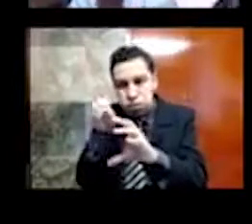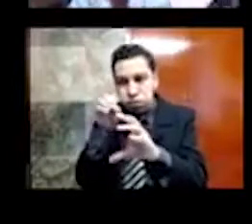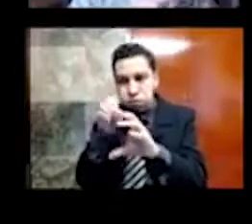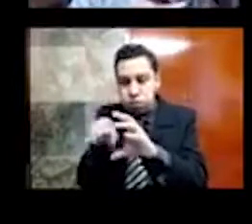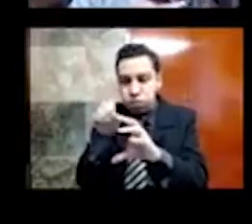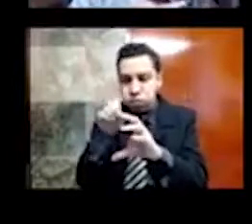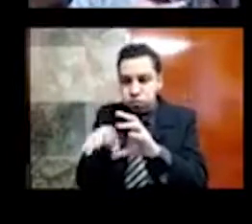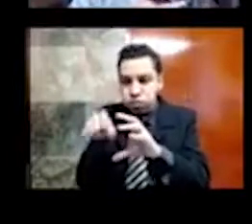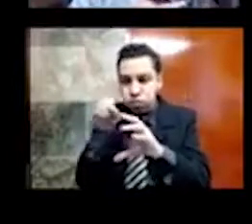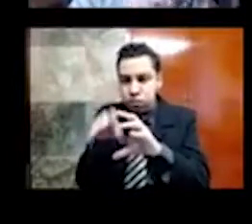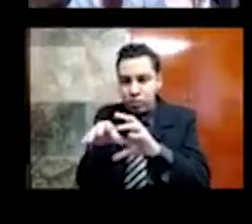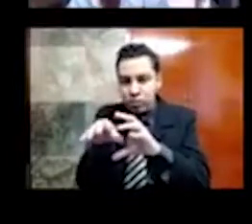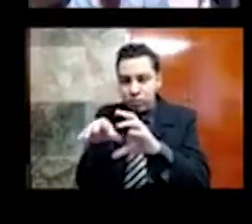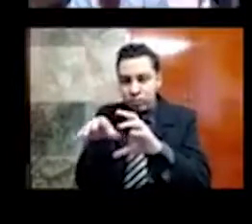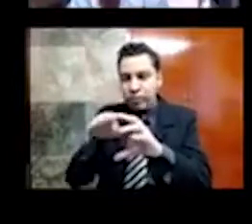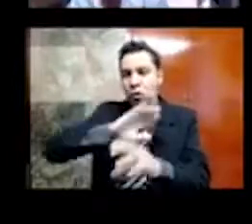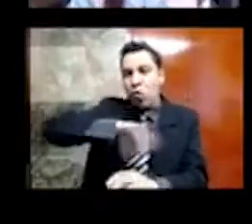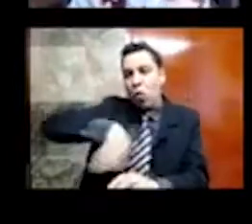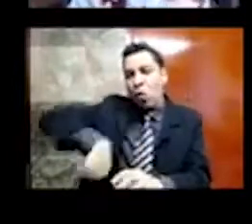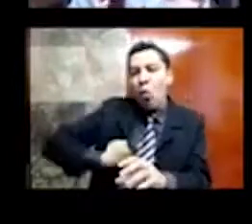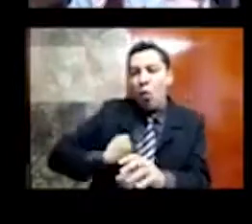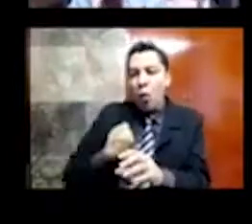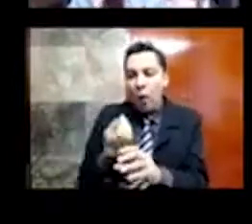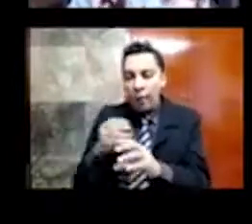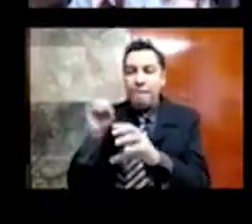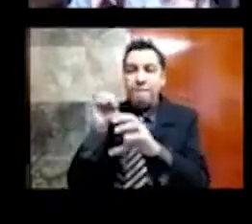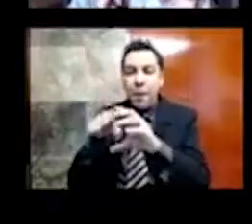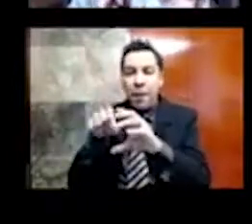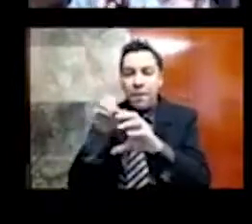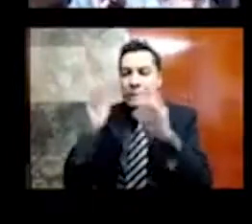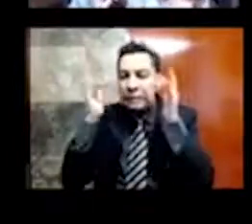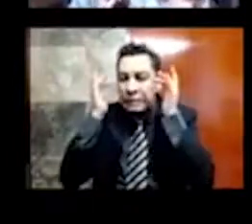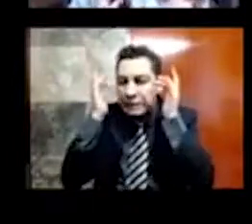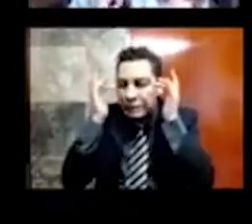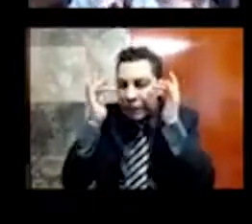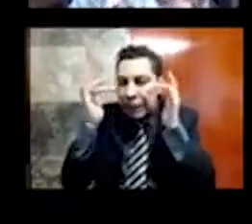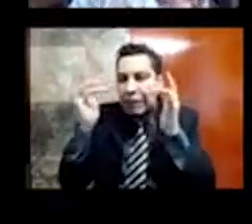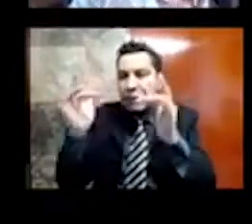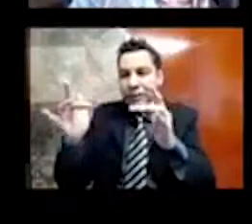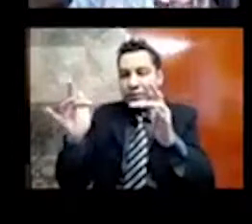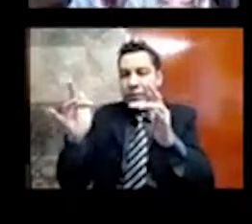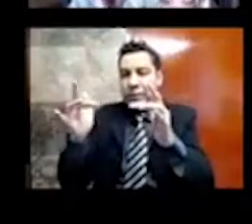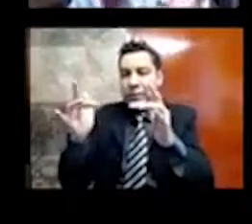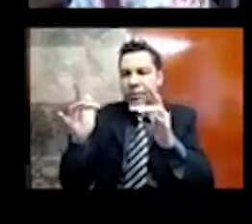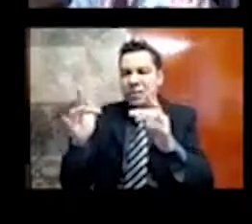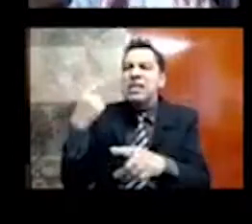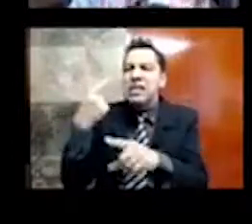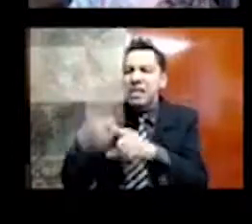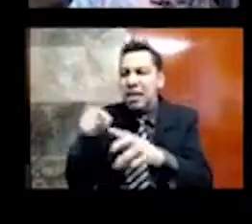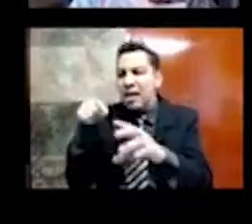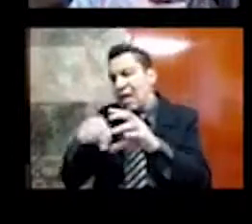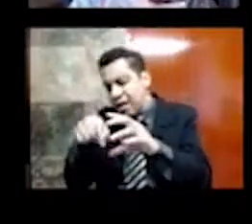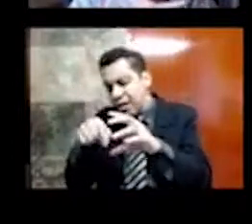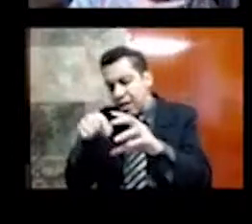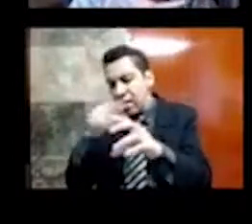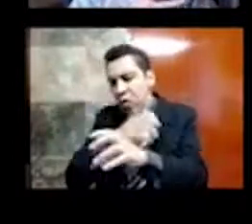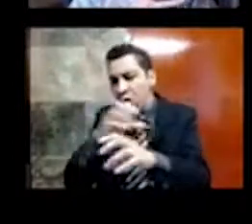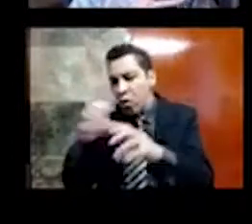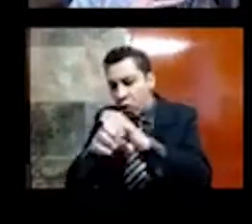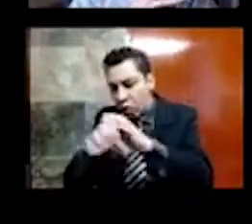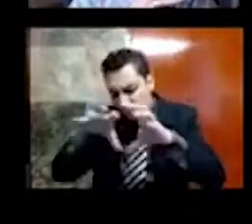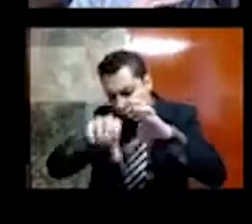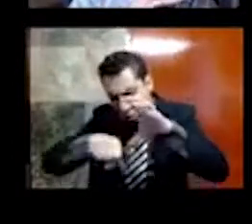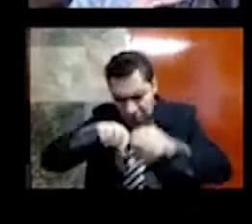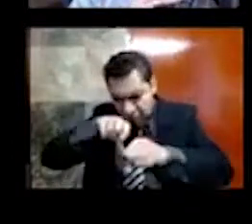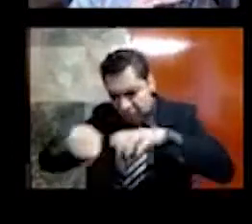decían los cholutecas, eran reliquias del propio Quetzalcóatl. Pues aquí estamos viendo el bulto,